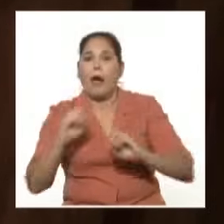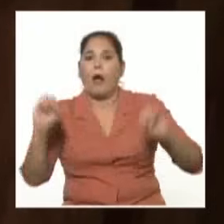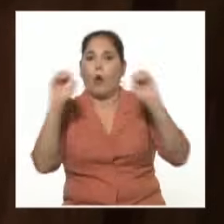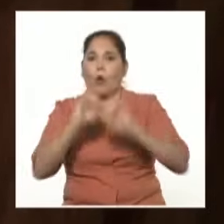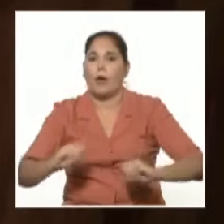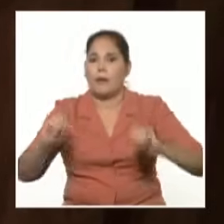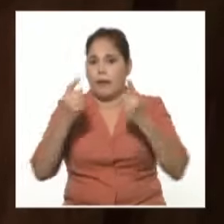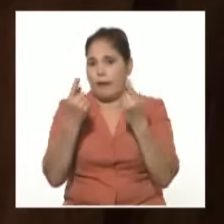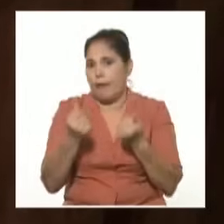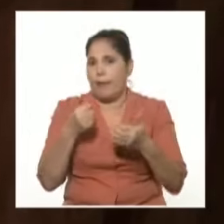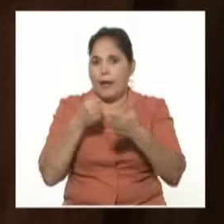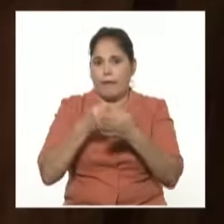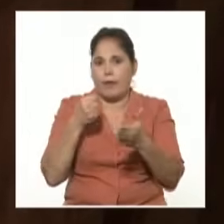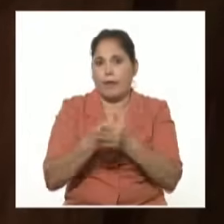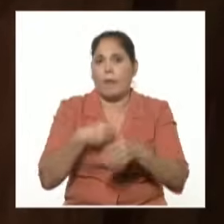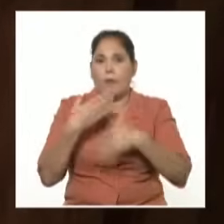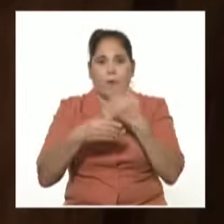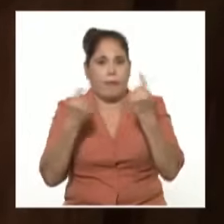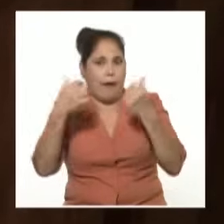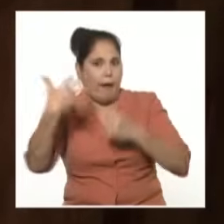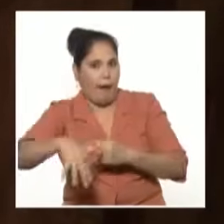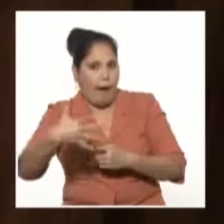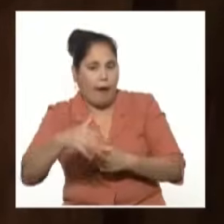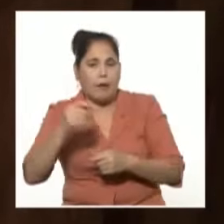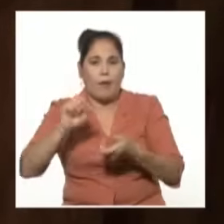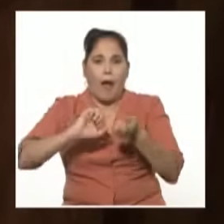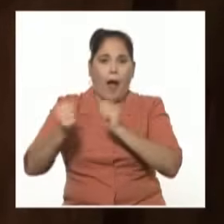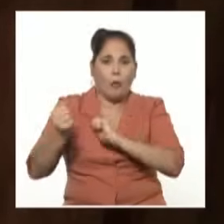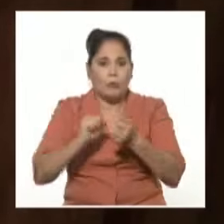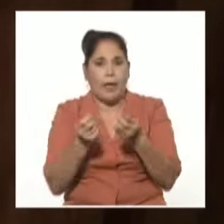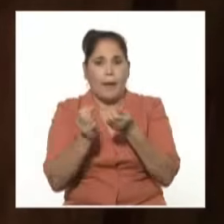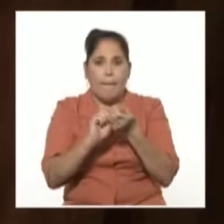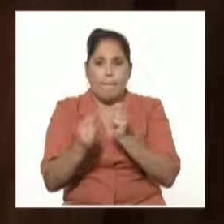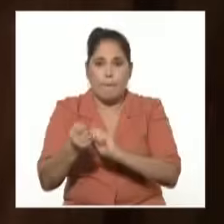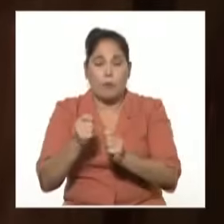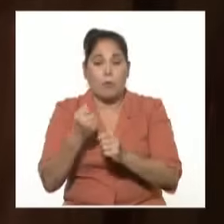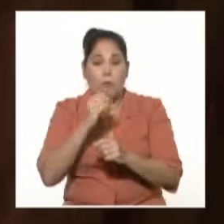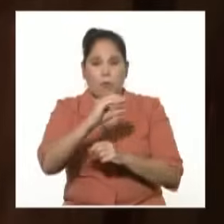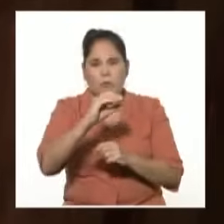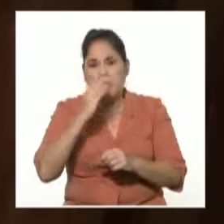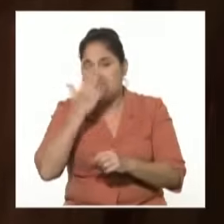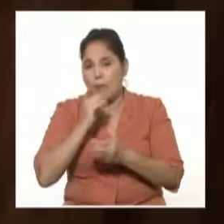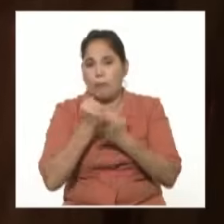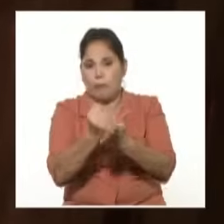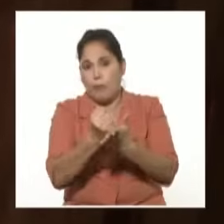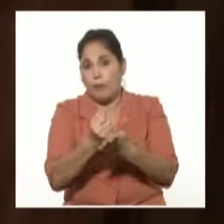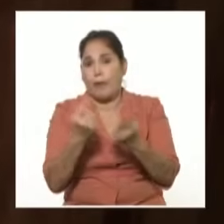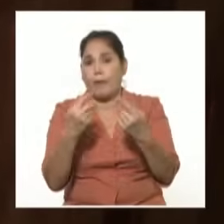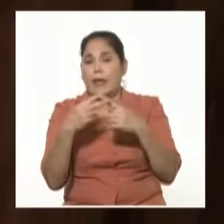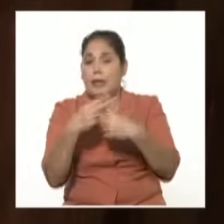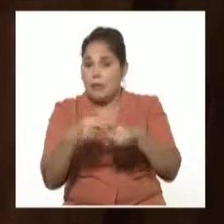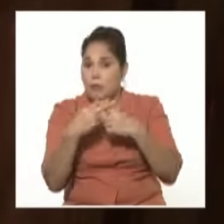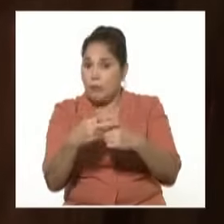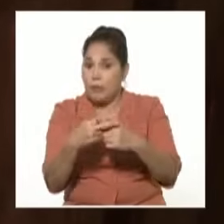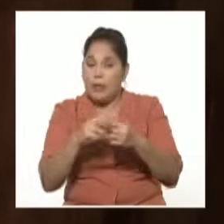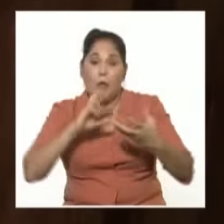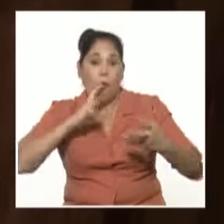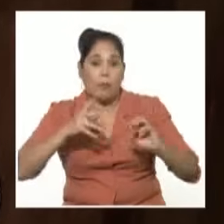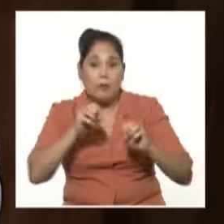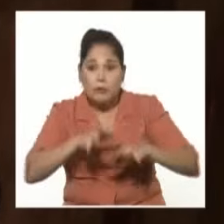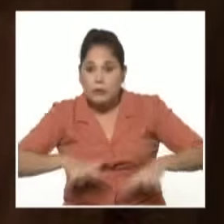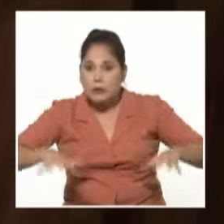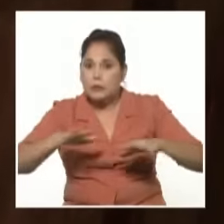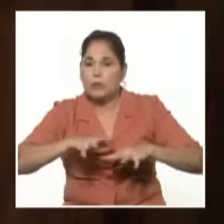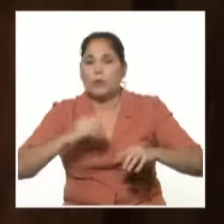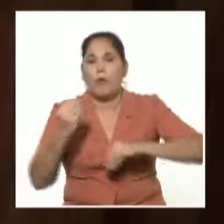cuentas, enfrentar la inflación, ajustar el presupuesto para proteger a quienes más lo necesitan y resolver el complejo tema de la tasa